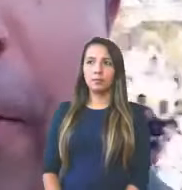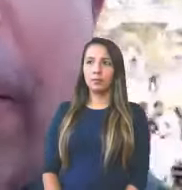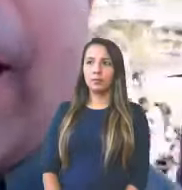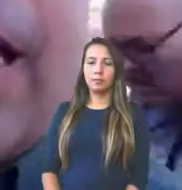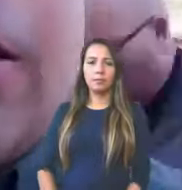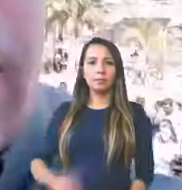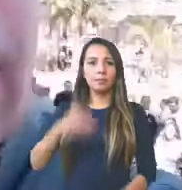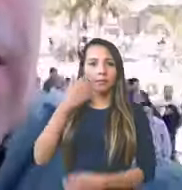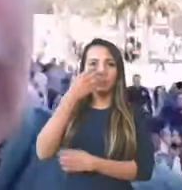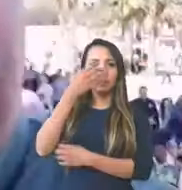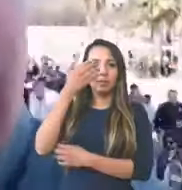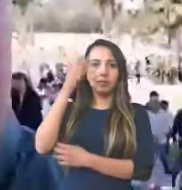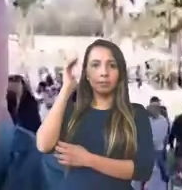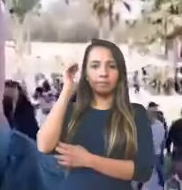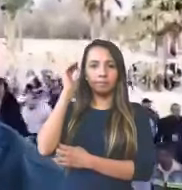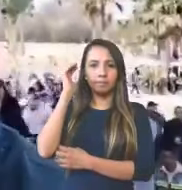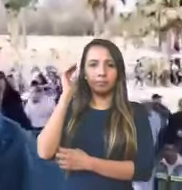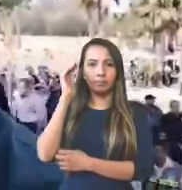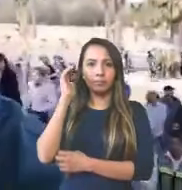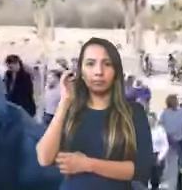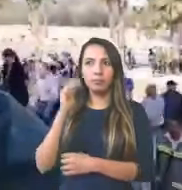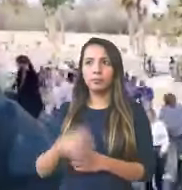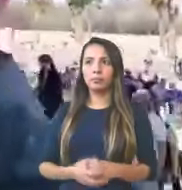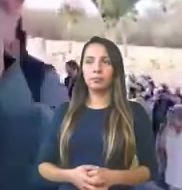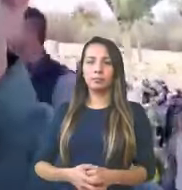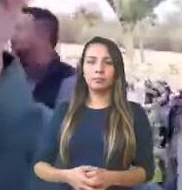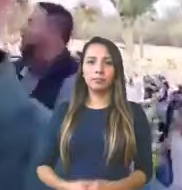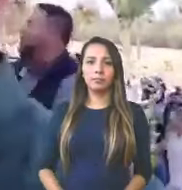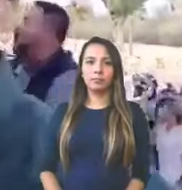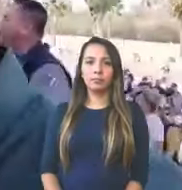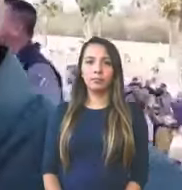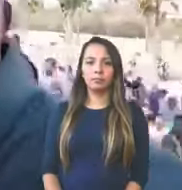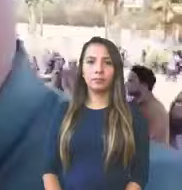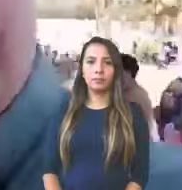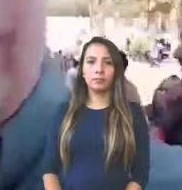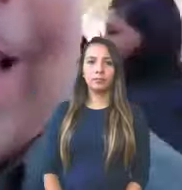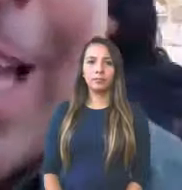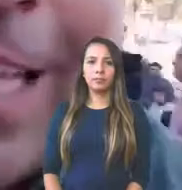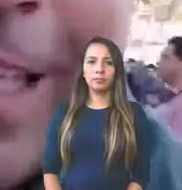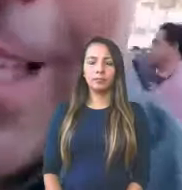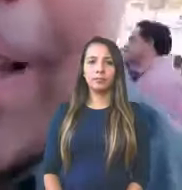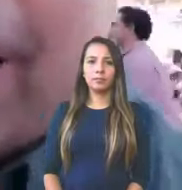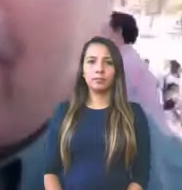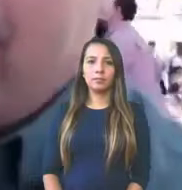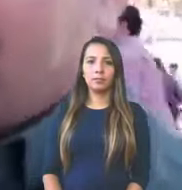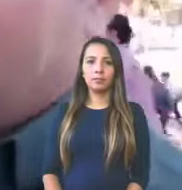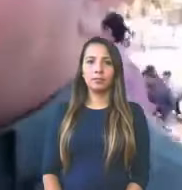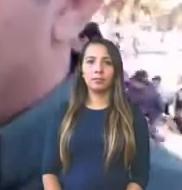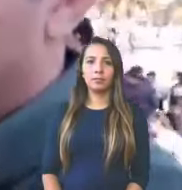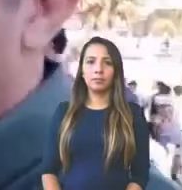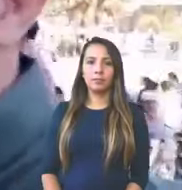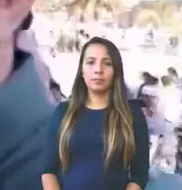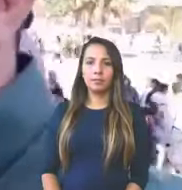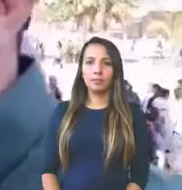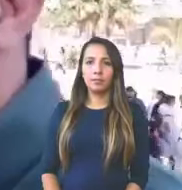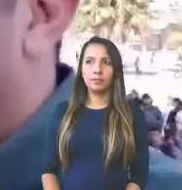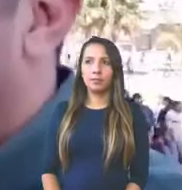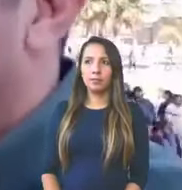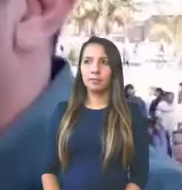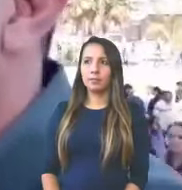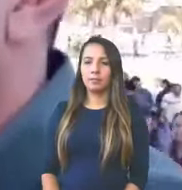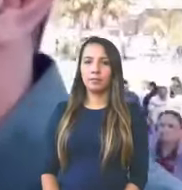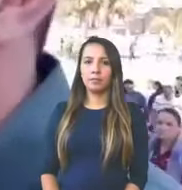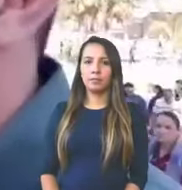Armando Ayala, muy buenos días. Parece que ya te había sido allá a la Ciudad de México. Ya regresé. Que ya no estabas ahí, que ya te había gustado más